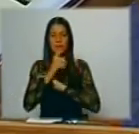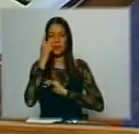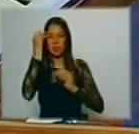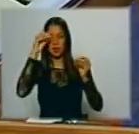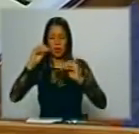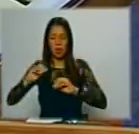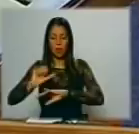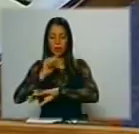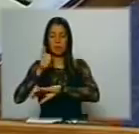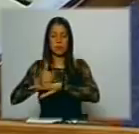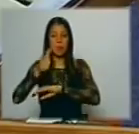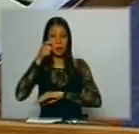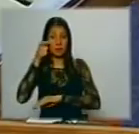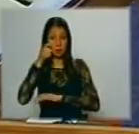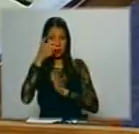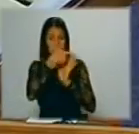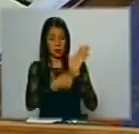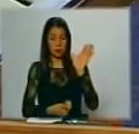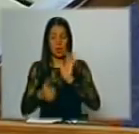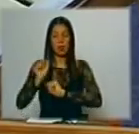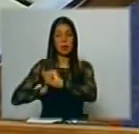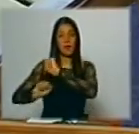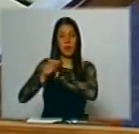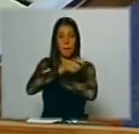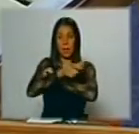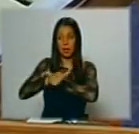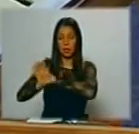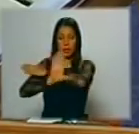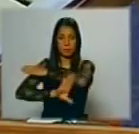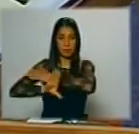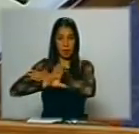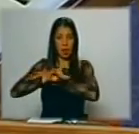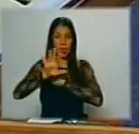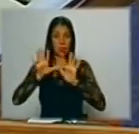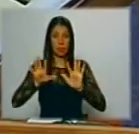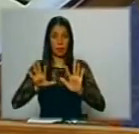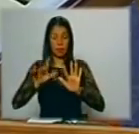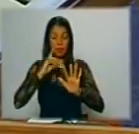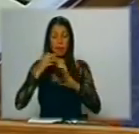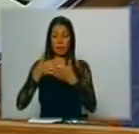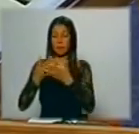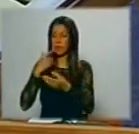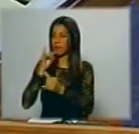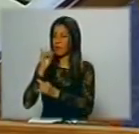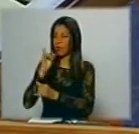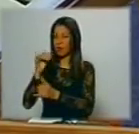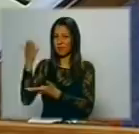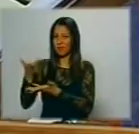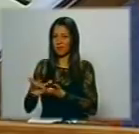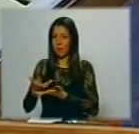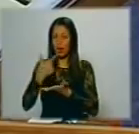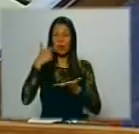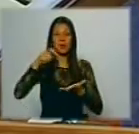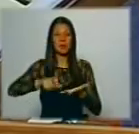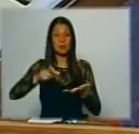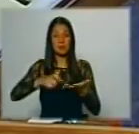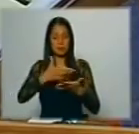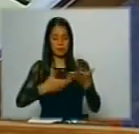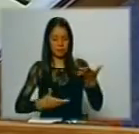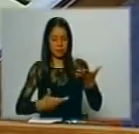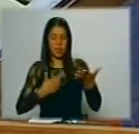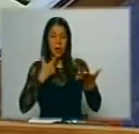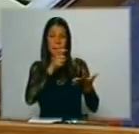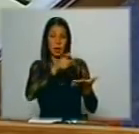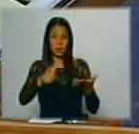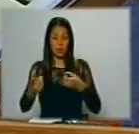por la Superintendencia Nacional para la Defensa de los Derechos Socioeconómicos. 10. Solicitar la información que estime necesaria para de los